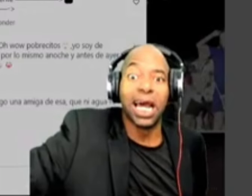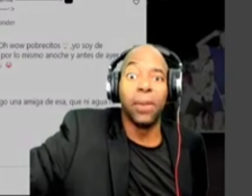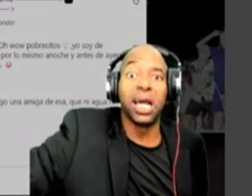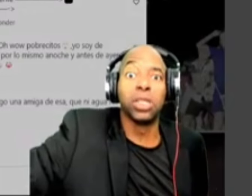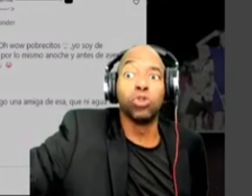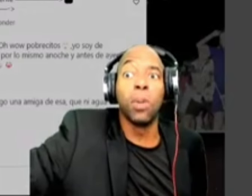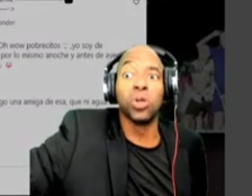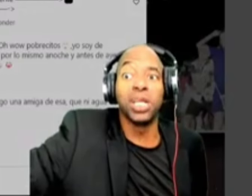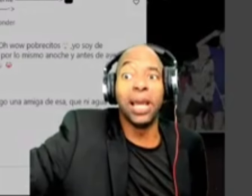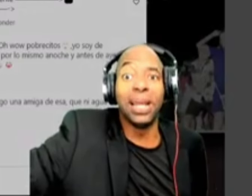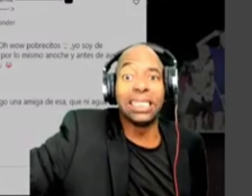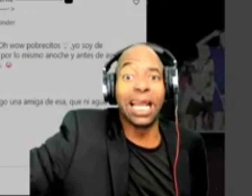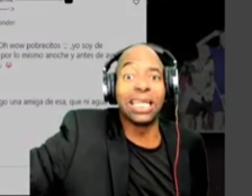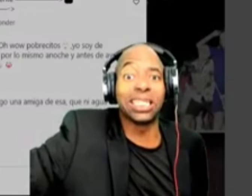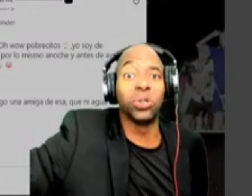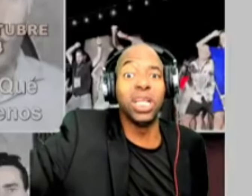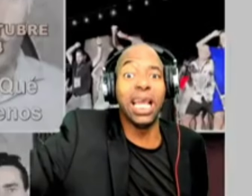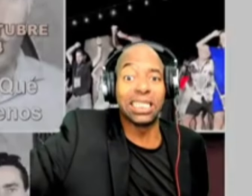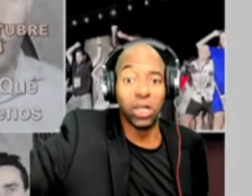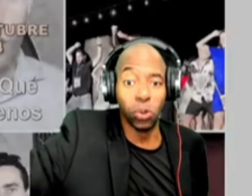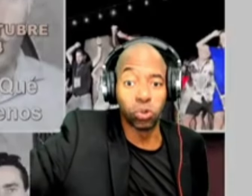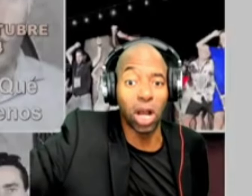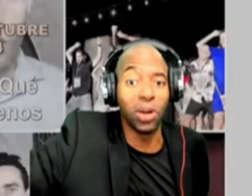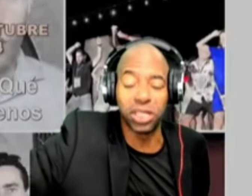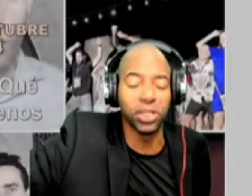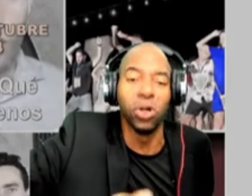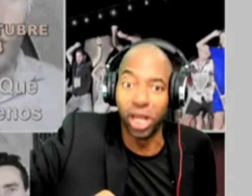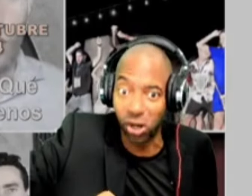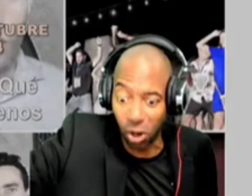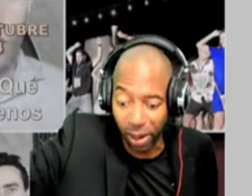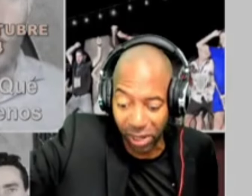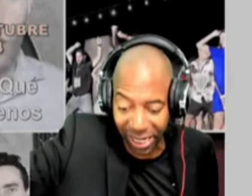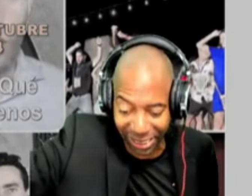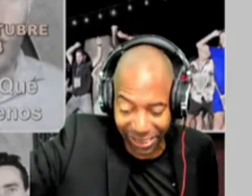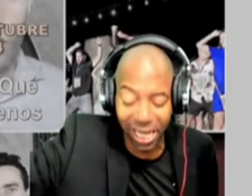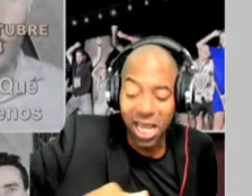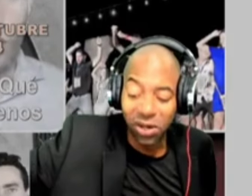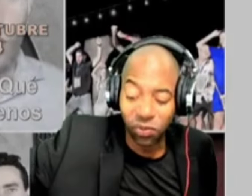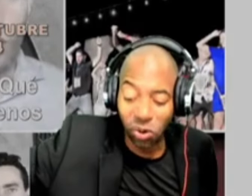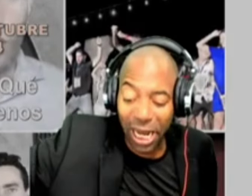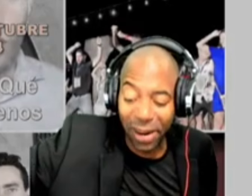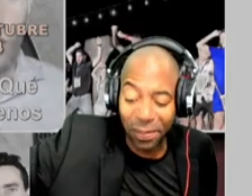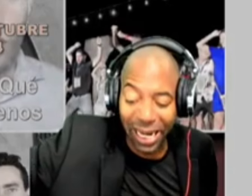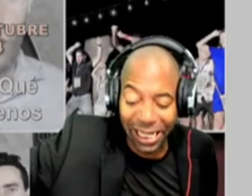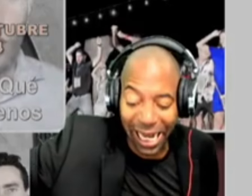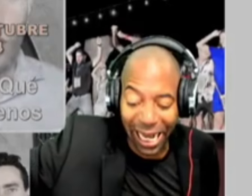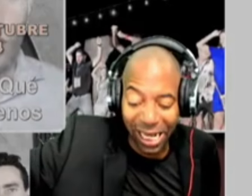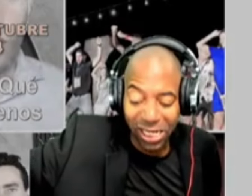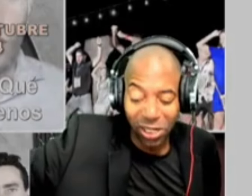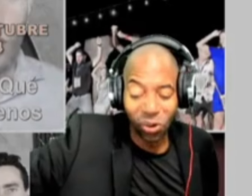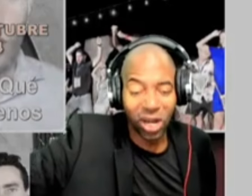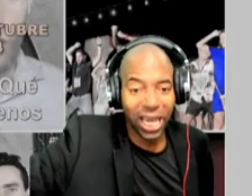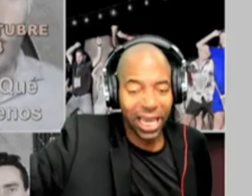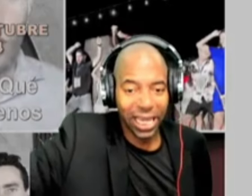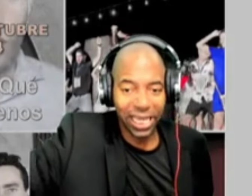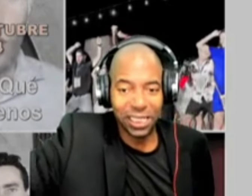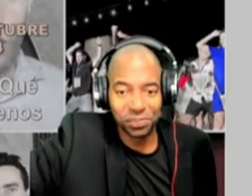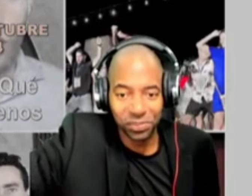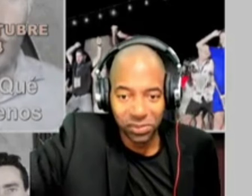dicen? Calamar estuvo posiblemente casi dos días sin luz o algo así. Bueno, lo dijeron ellos mismos en la directa. Fue una barbaridad lo